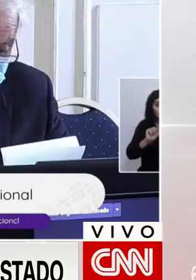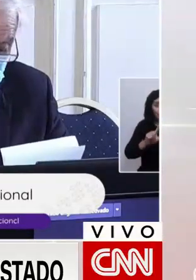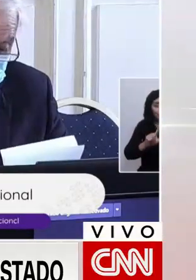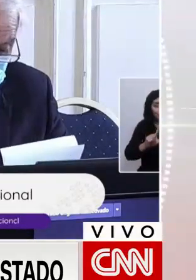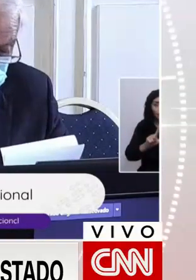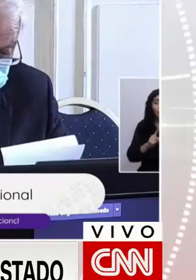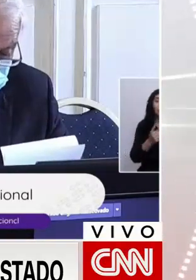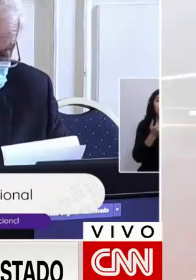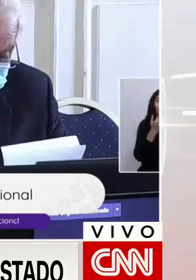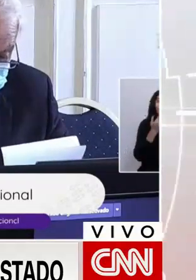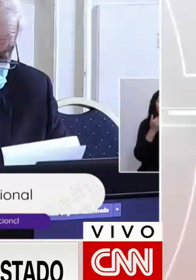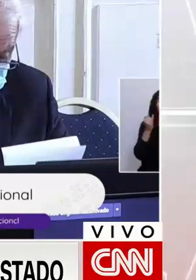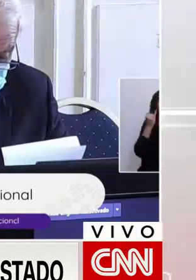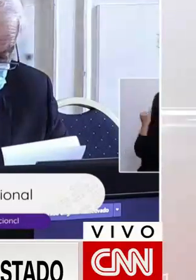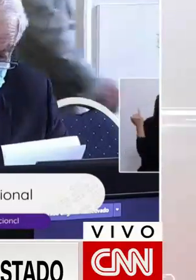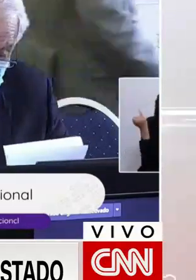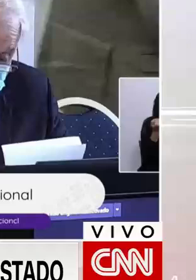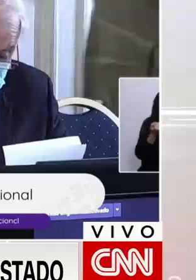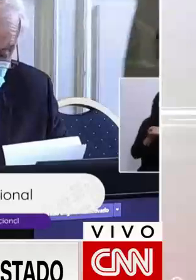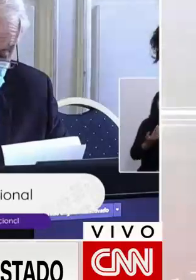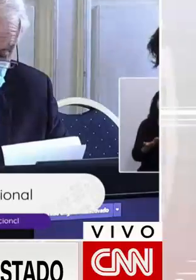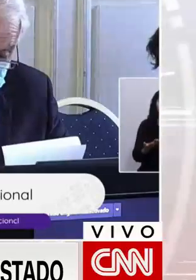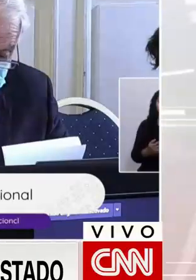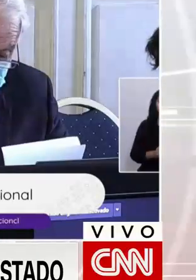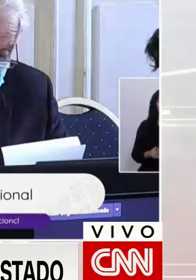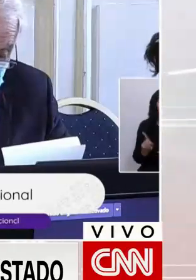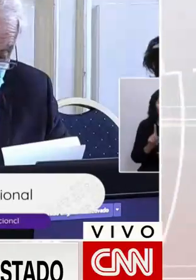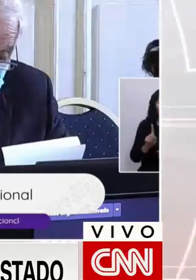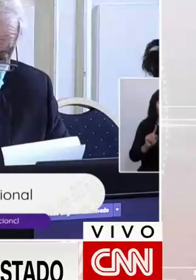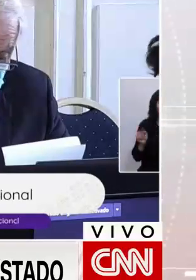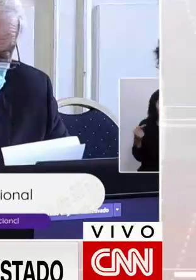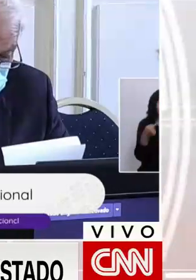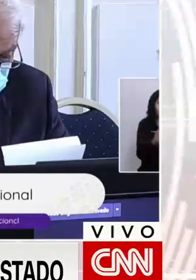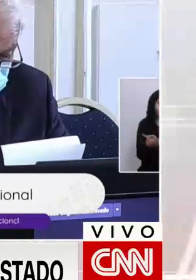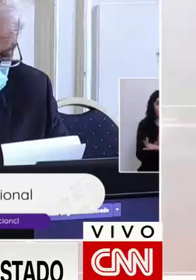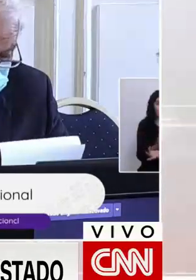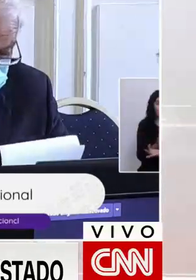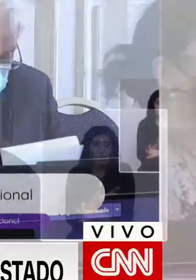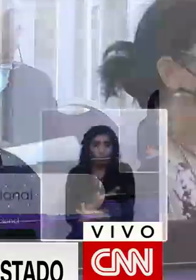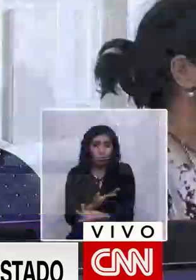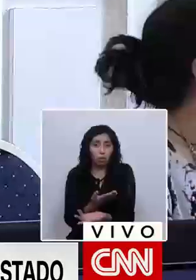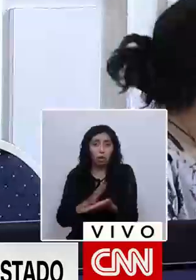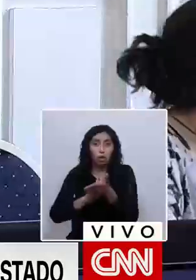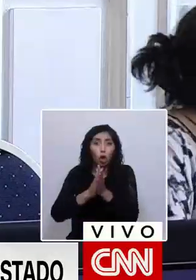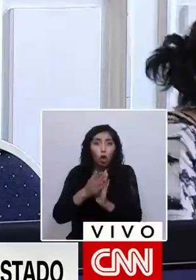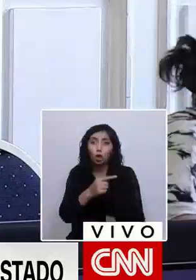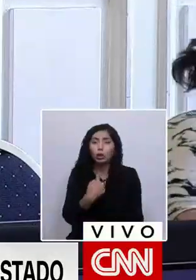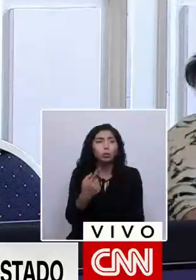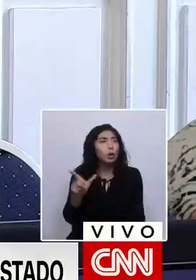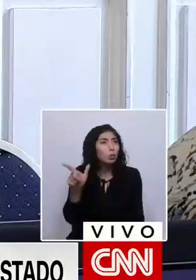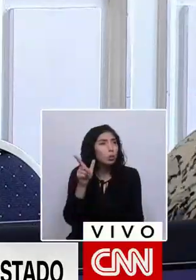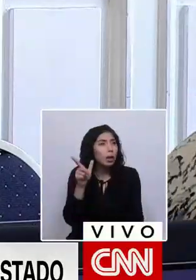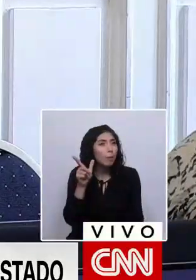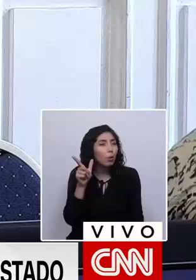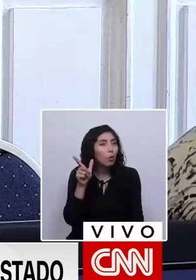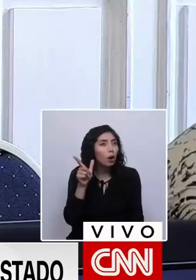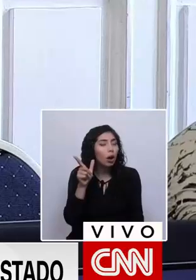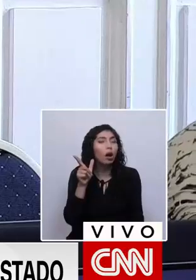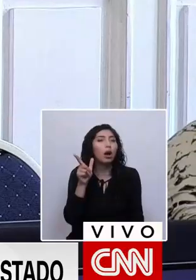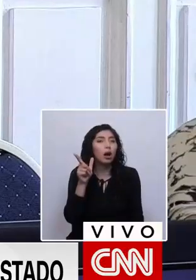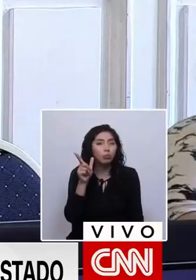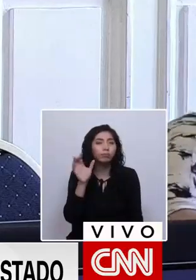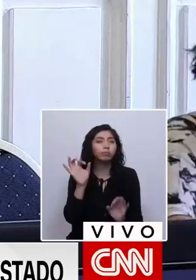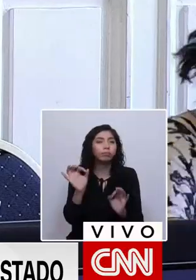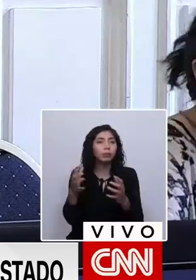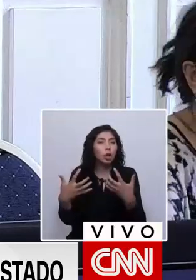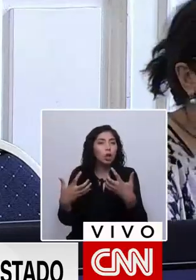Hola Mati, ¿cómo estás? Muy buenas tardes. Comenzó, como tú bien decías, la discusión en torno a este informe que viene de la Comisión de Forma de Estado. Son